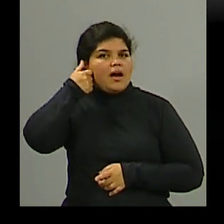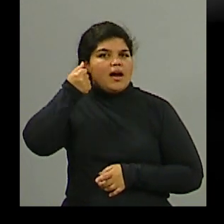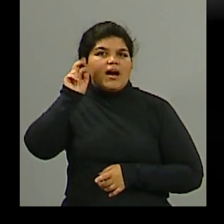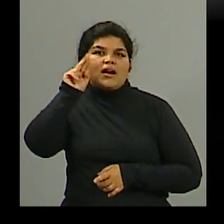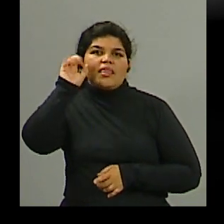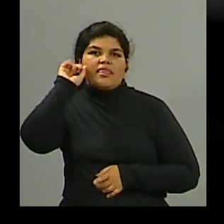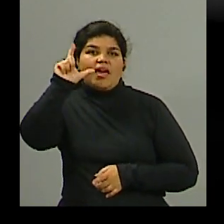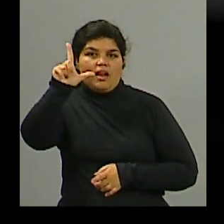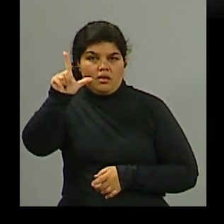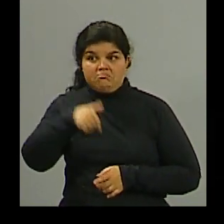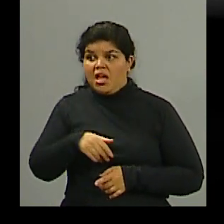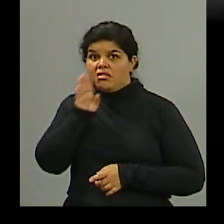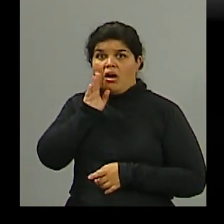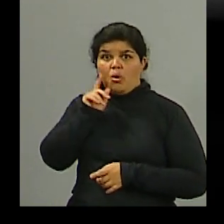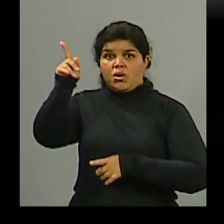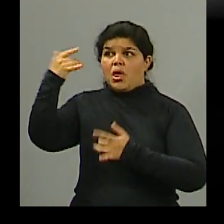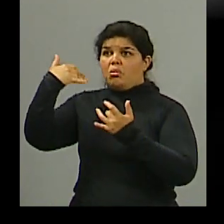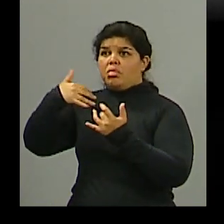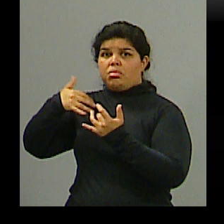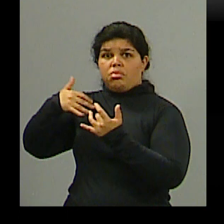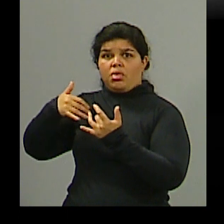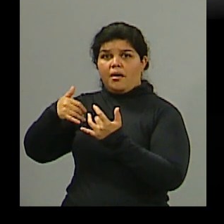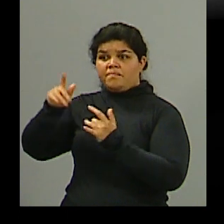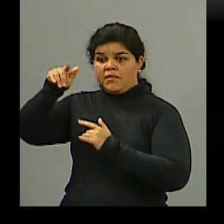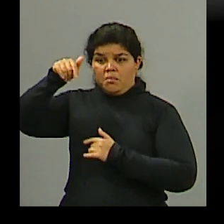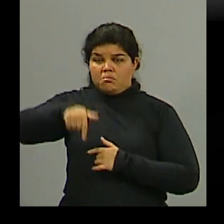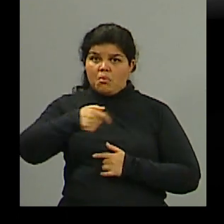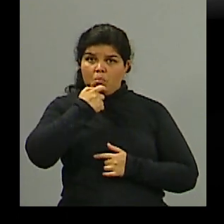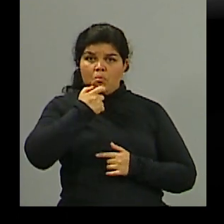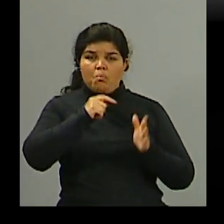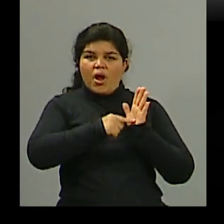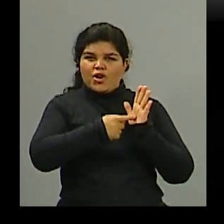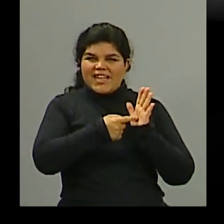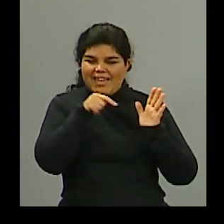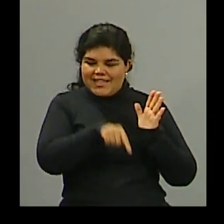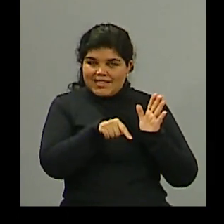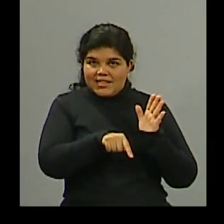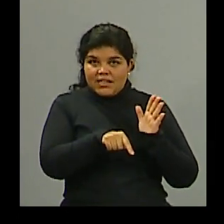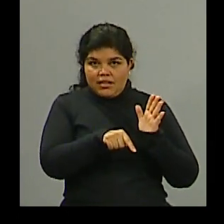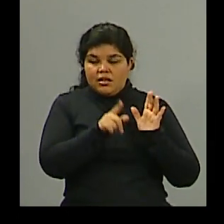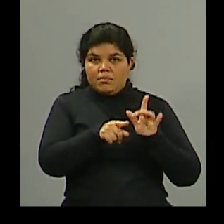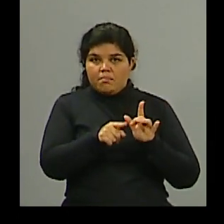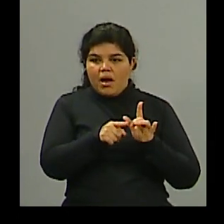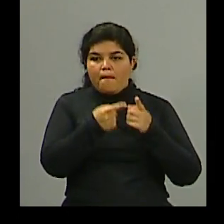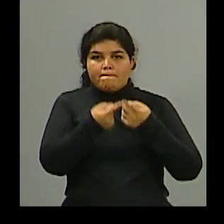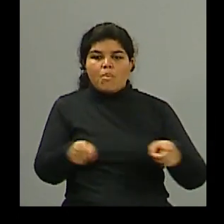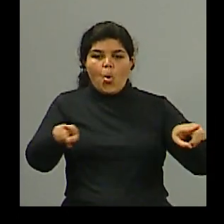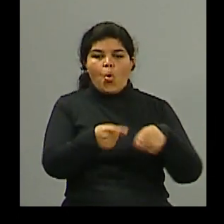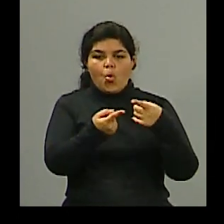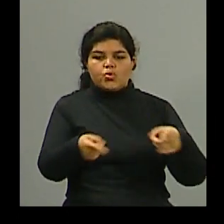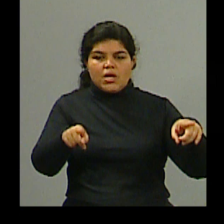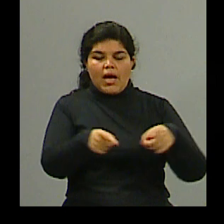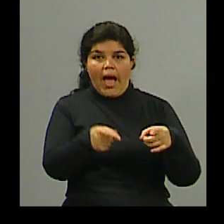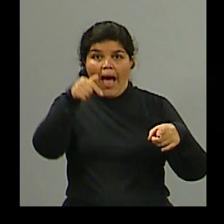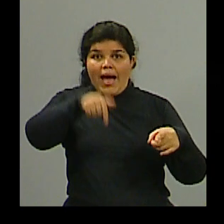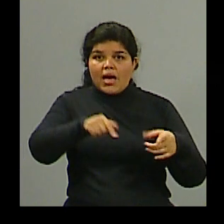Estados Unidos. y desde acá, desde Buenos Aires, estaban los músicos tocando. Es decir, enlazados, ellos tocaban y Carlos Gardel cantaba